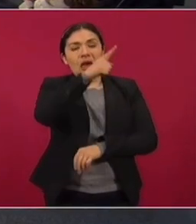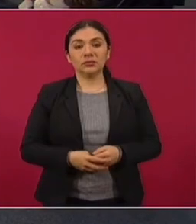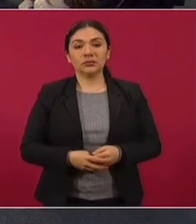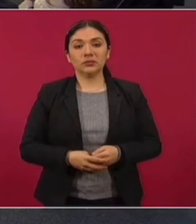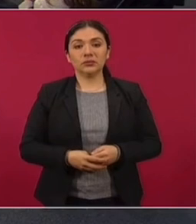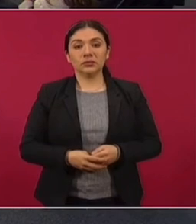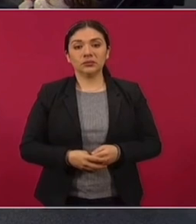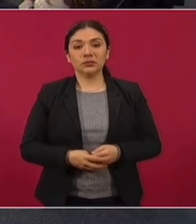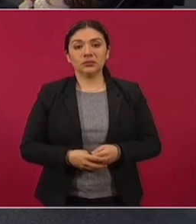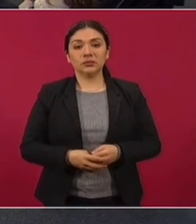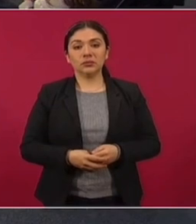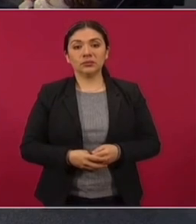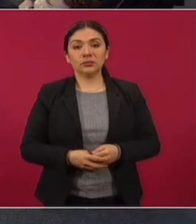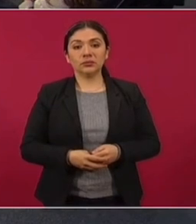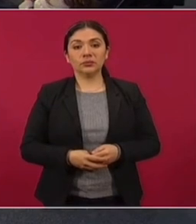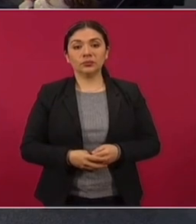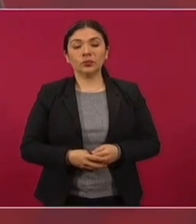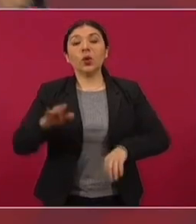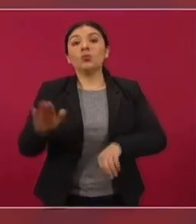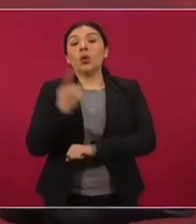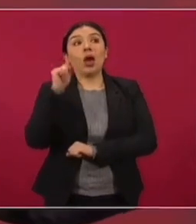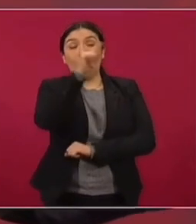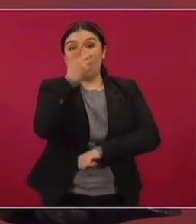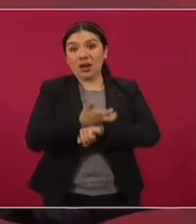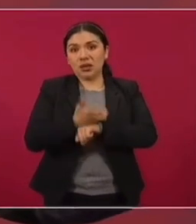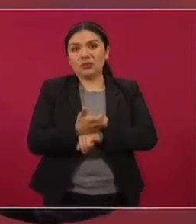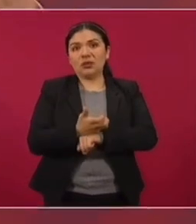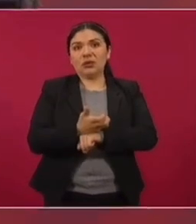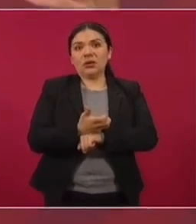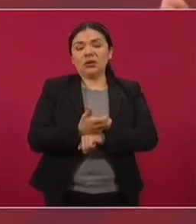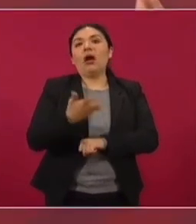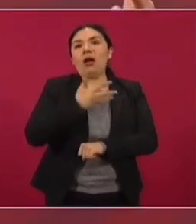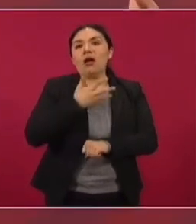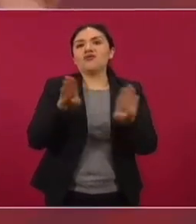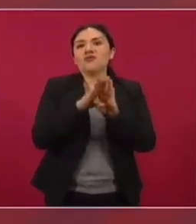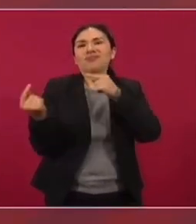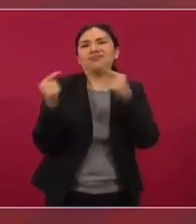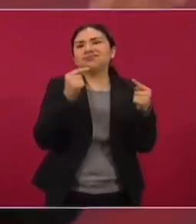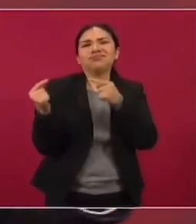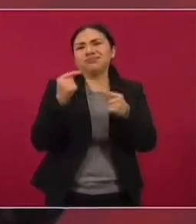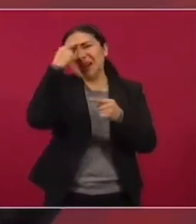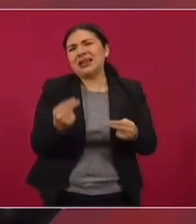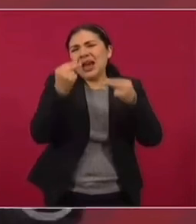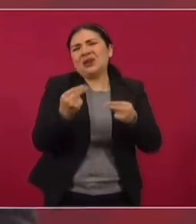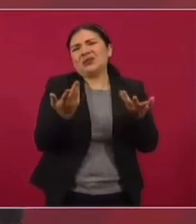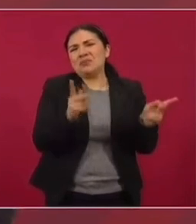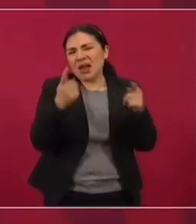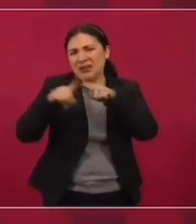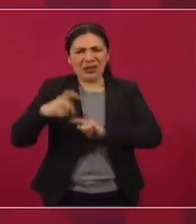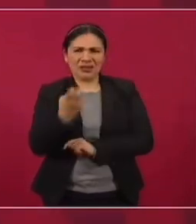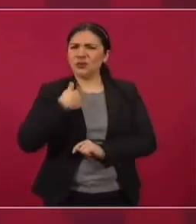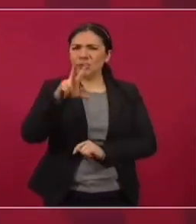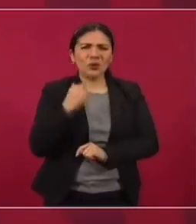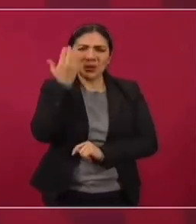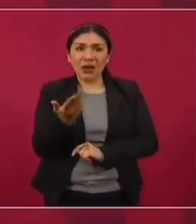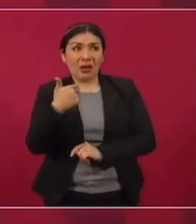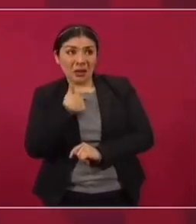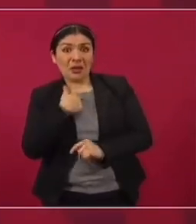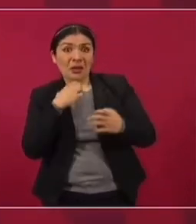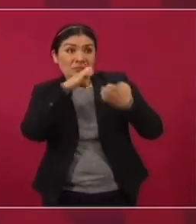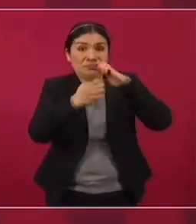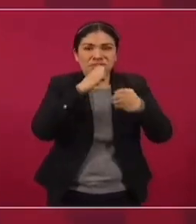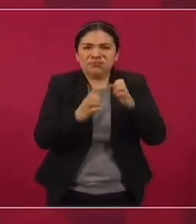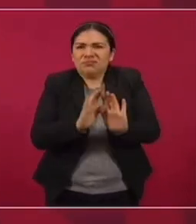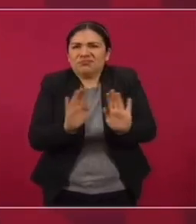eeuu porque ellos muestran diferencias comerciales nosotros no queremos confrontación